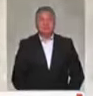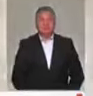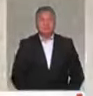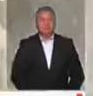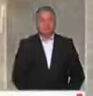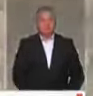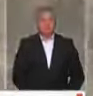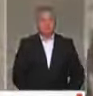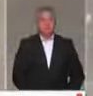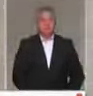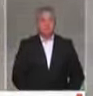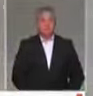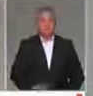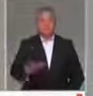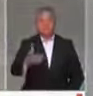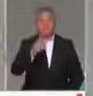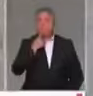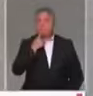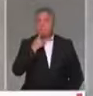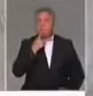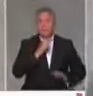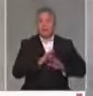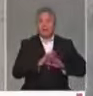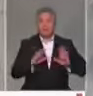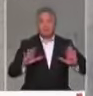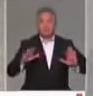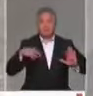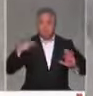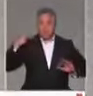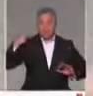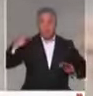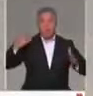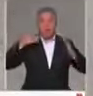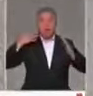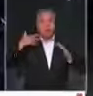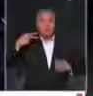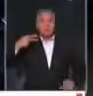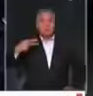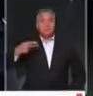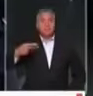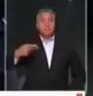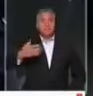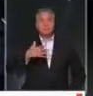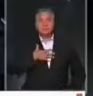Uno se queda sin palabras porque estás tú suspendida en el aire y es como que es un respiro, es como...